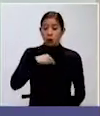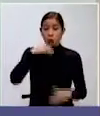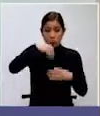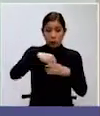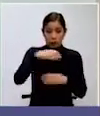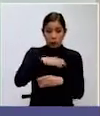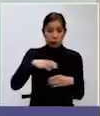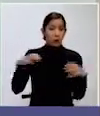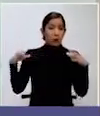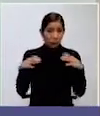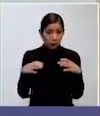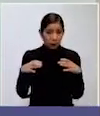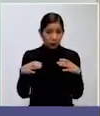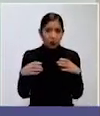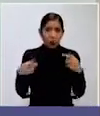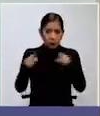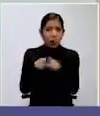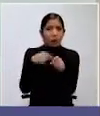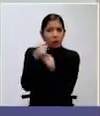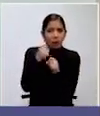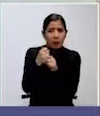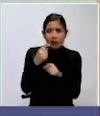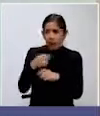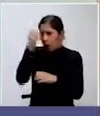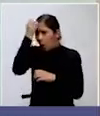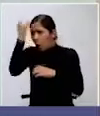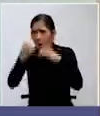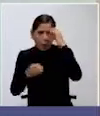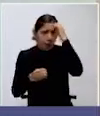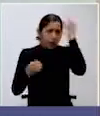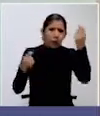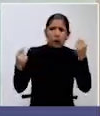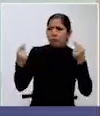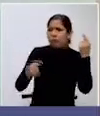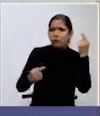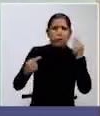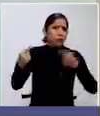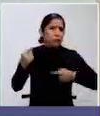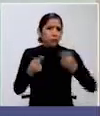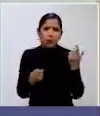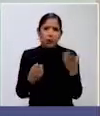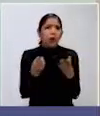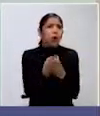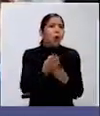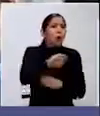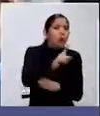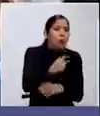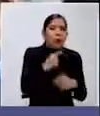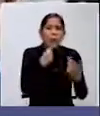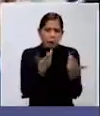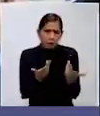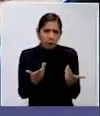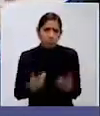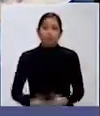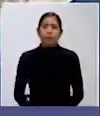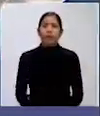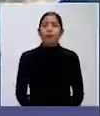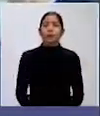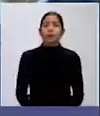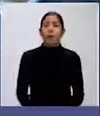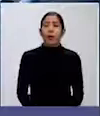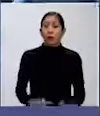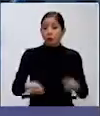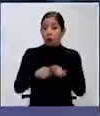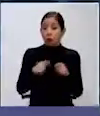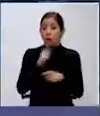tenido posibilidad de opinar sobre la documentación y demás. Tras la conclusión de la etapa de